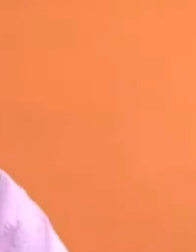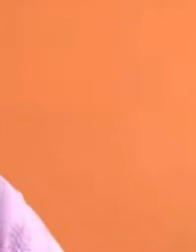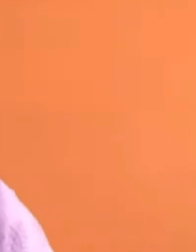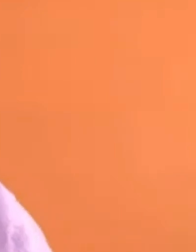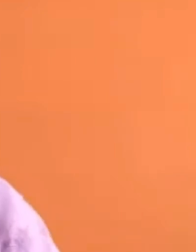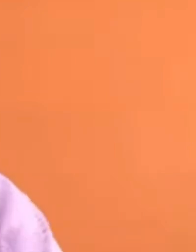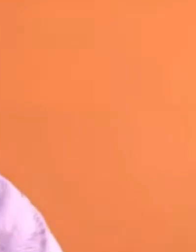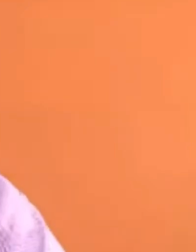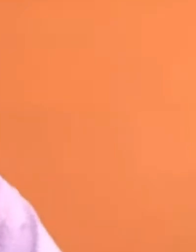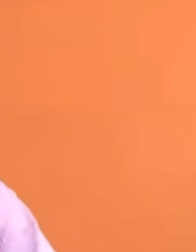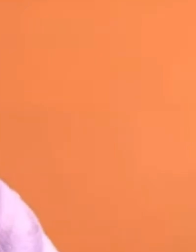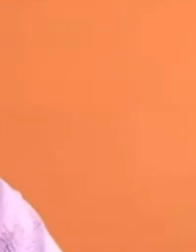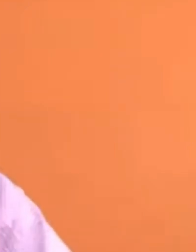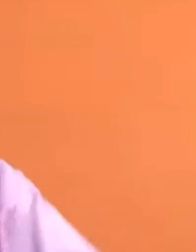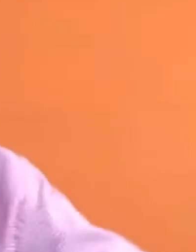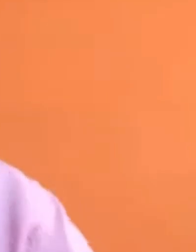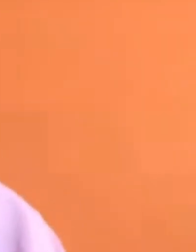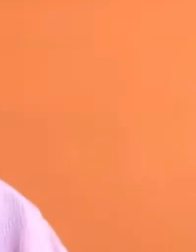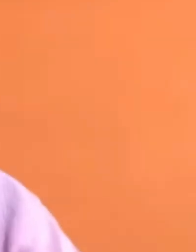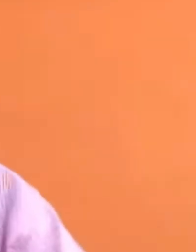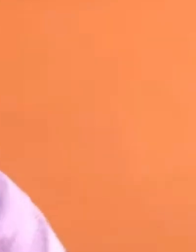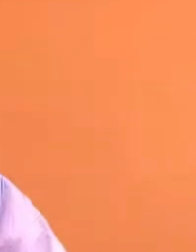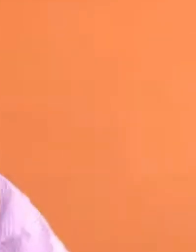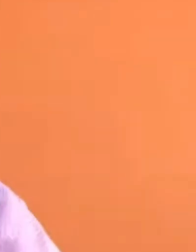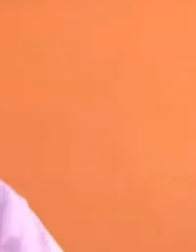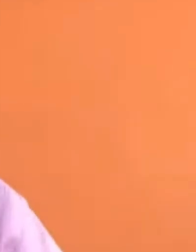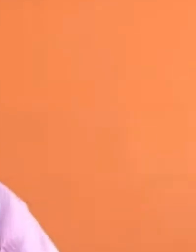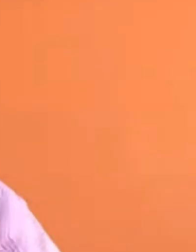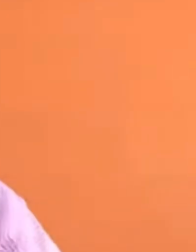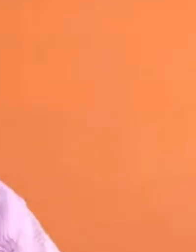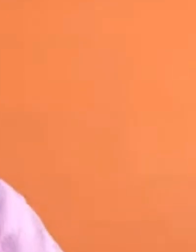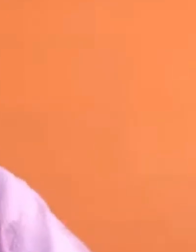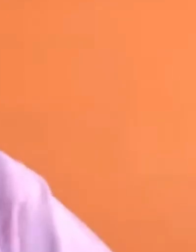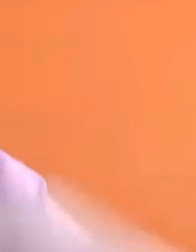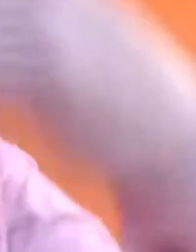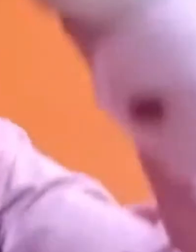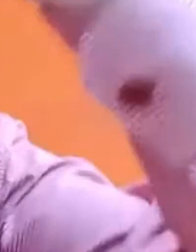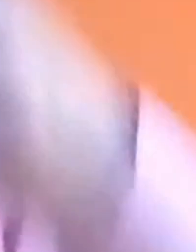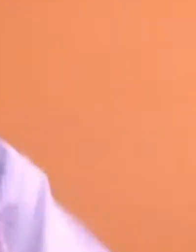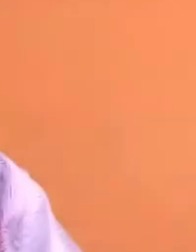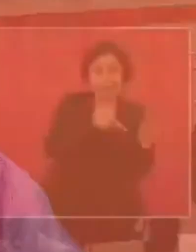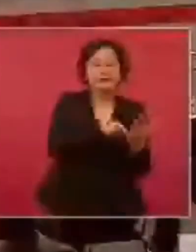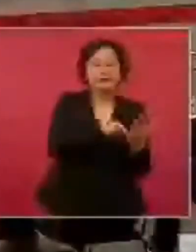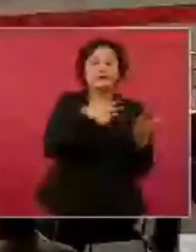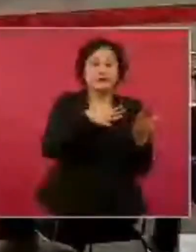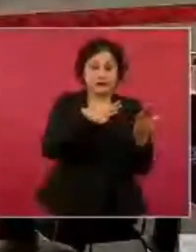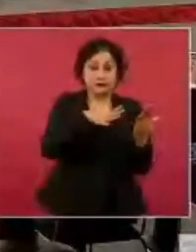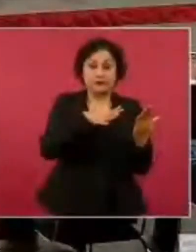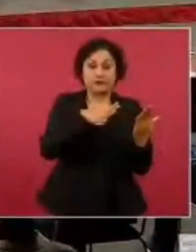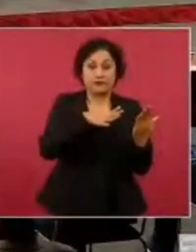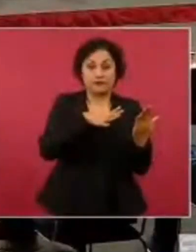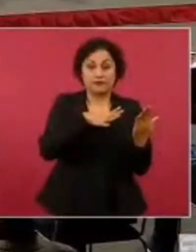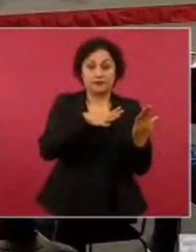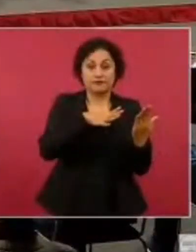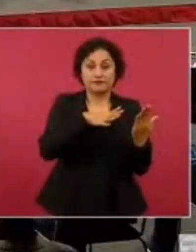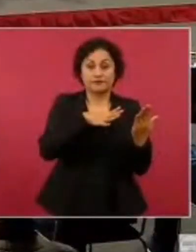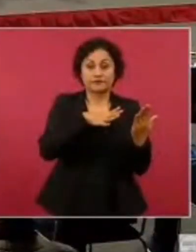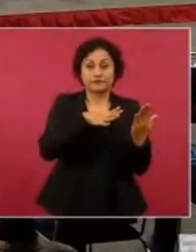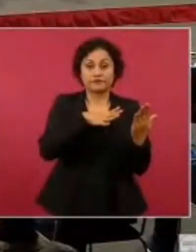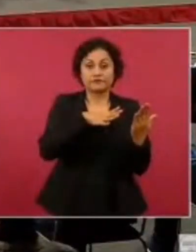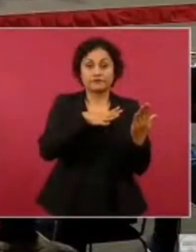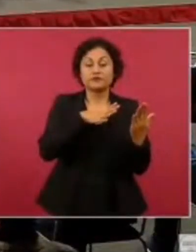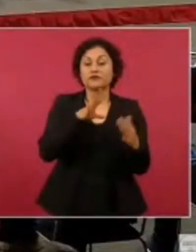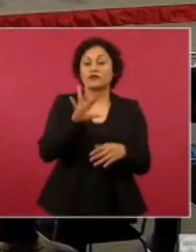la unidad de inteligencia financiera a través de Pablo Gómez Álvarez es que desnuda lo que